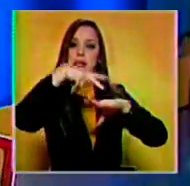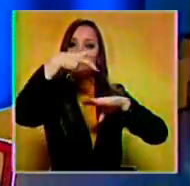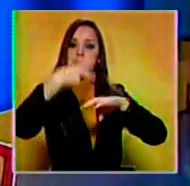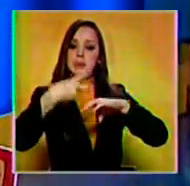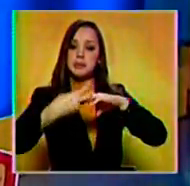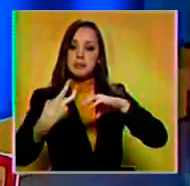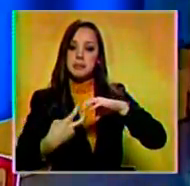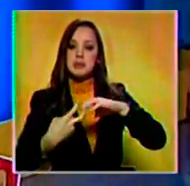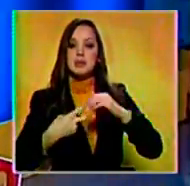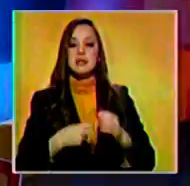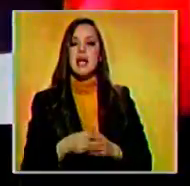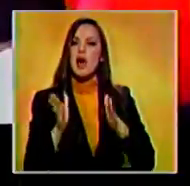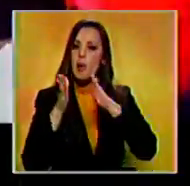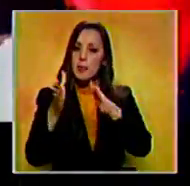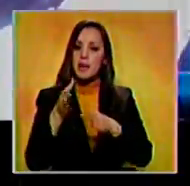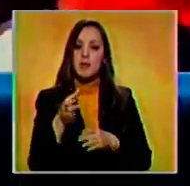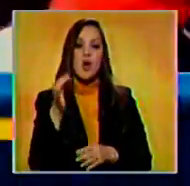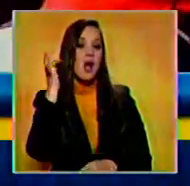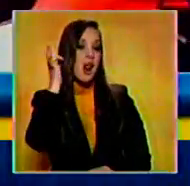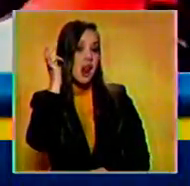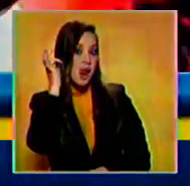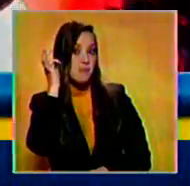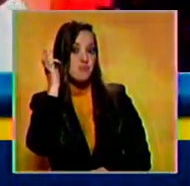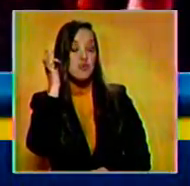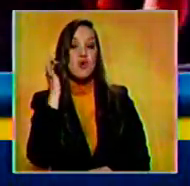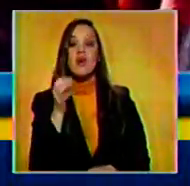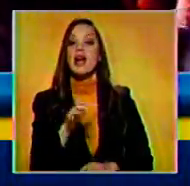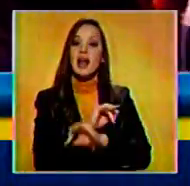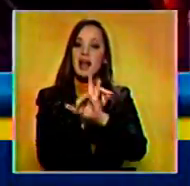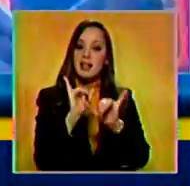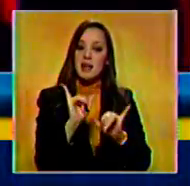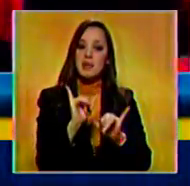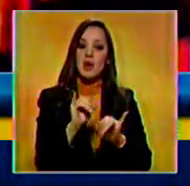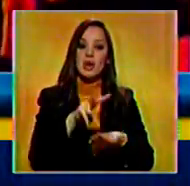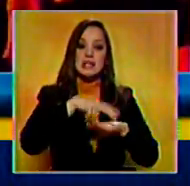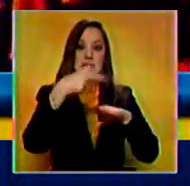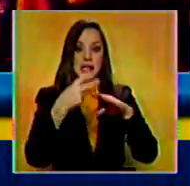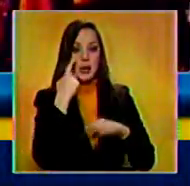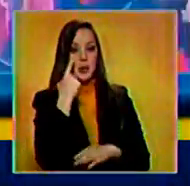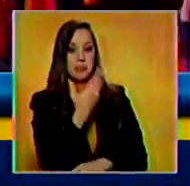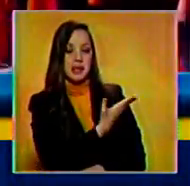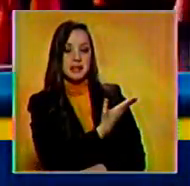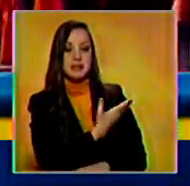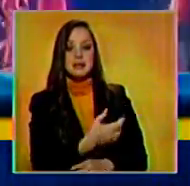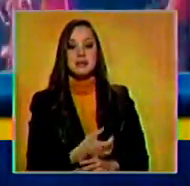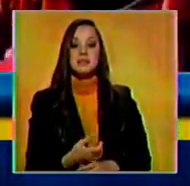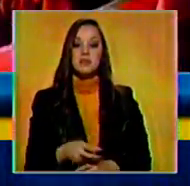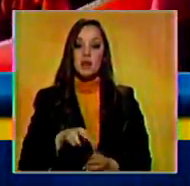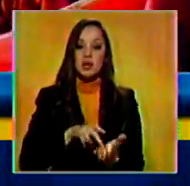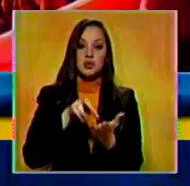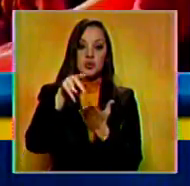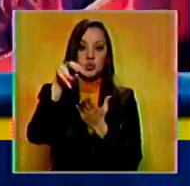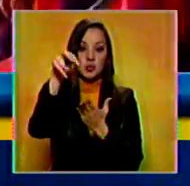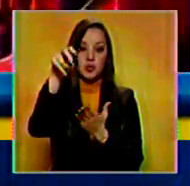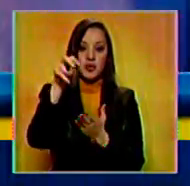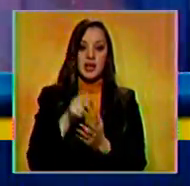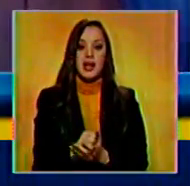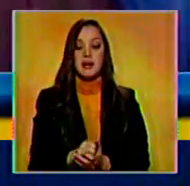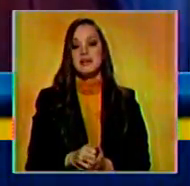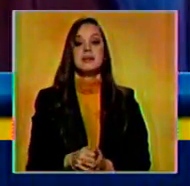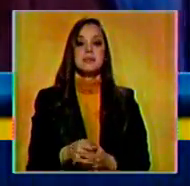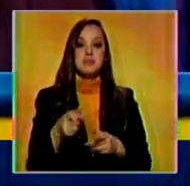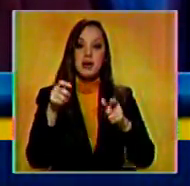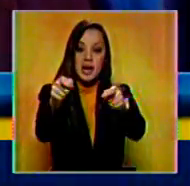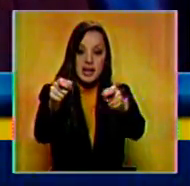presentación de los Brit Awards. La reina del pop, quien clausuró la ceremonia, se cayó hacia atrás cuando subía unas escaleras al entrar